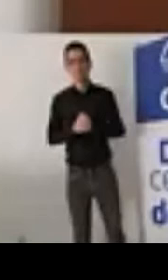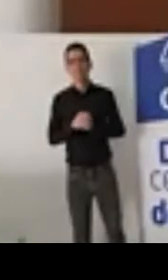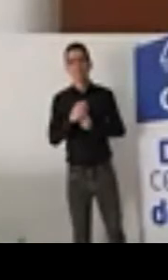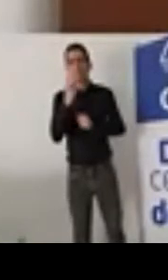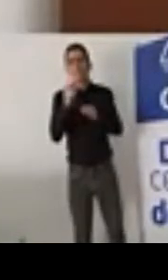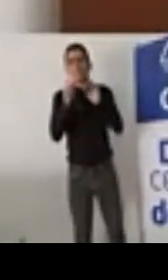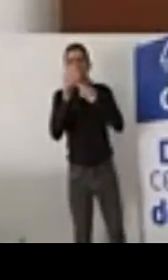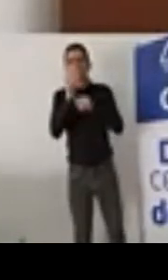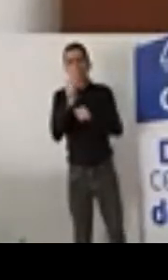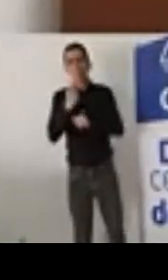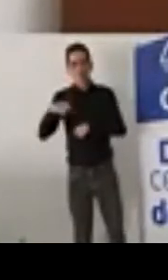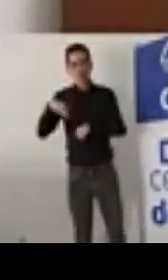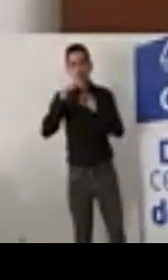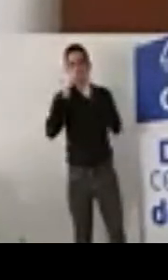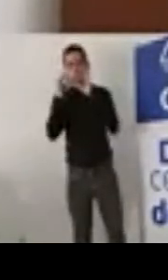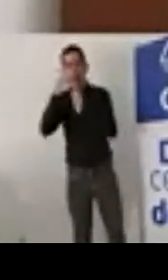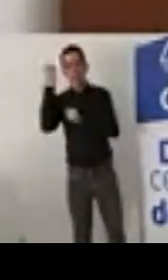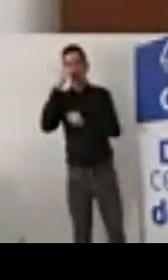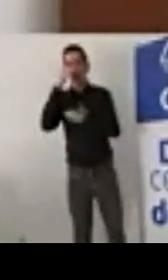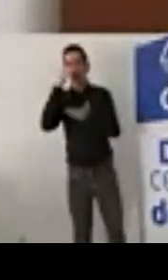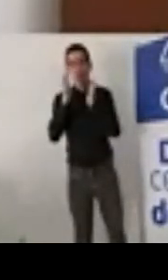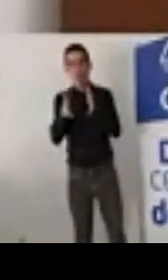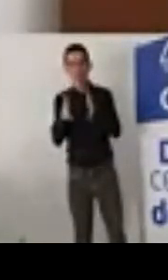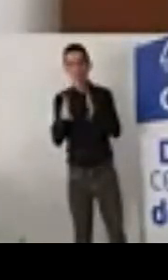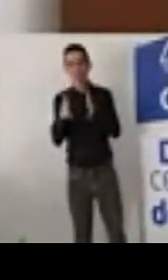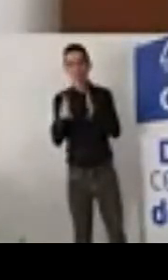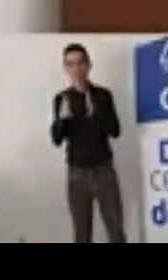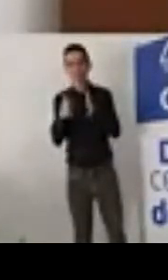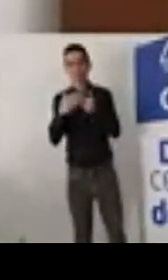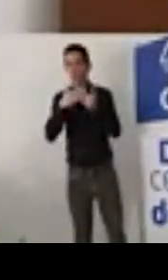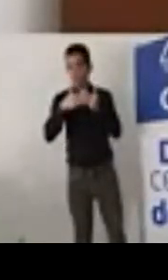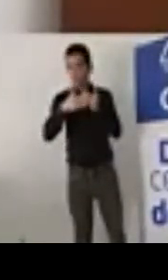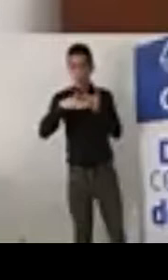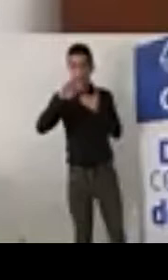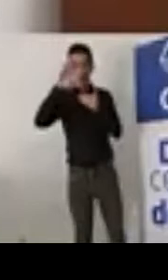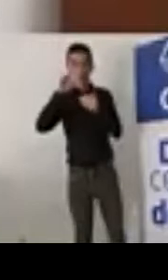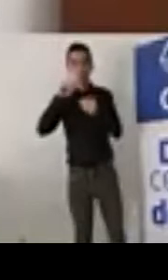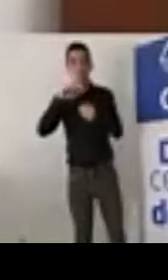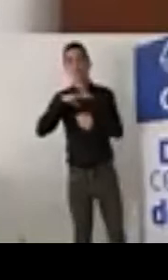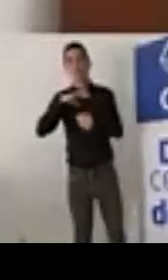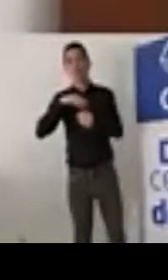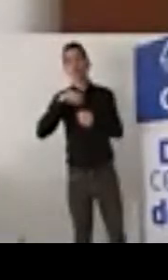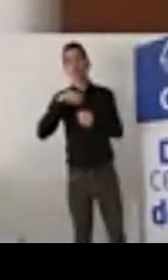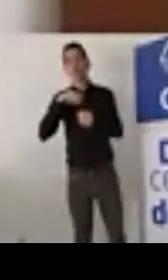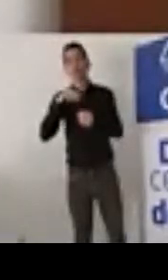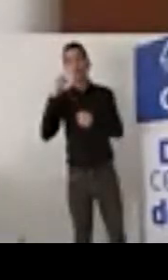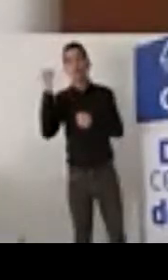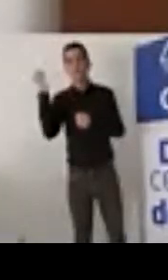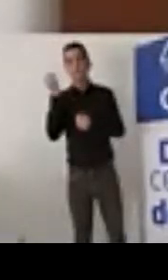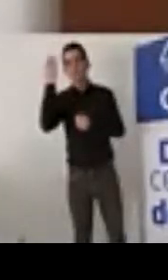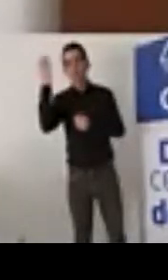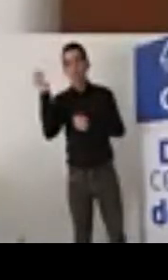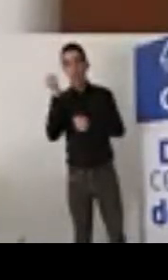Como saben, ahora vamos a tener el gusto de tener dos espacios de expertos, dos